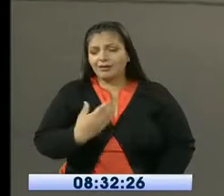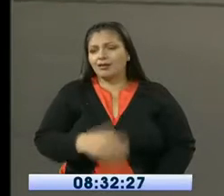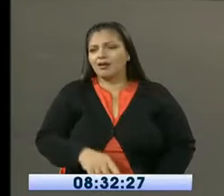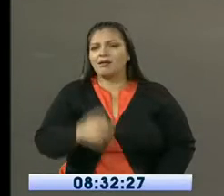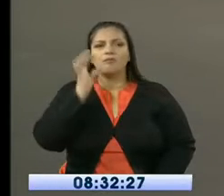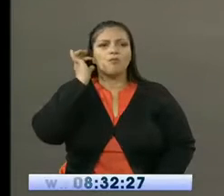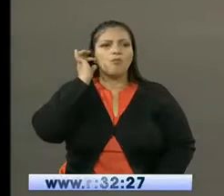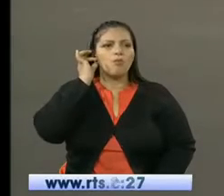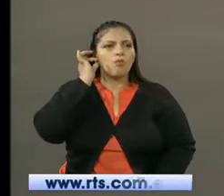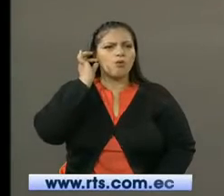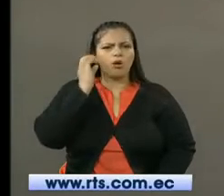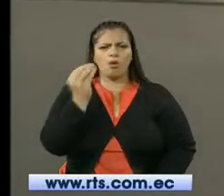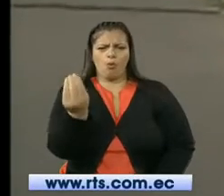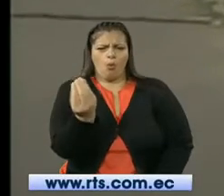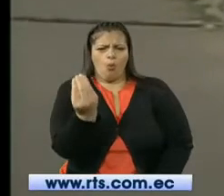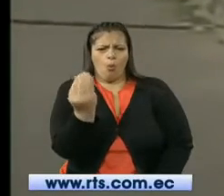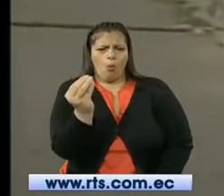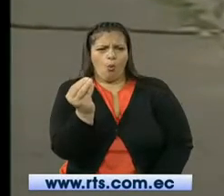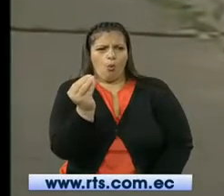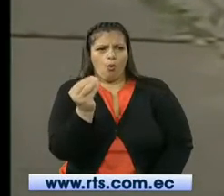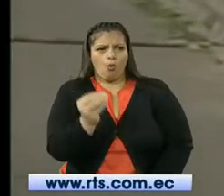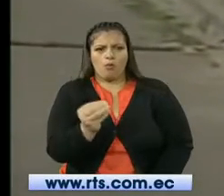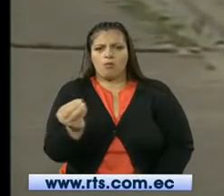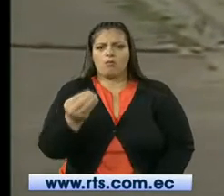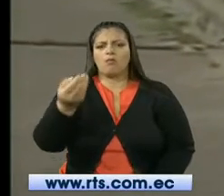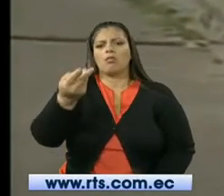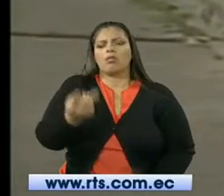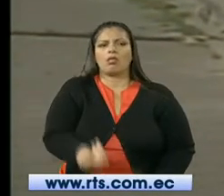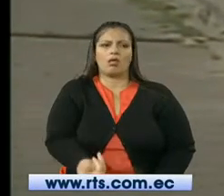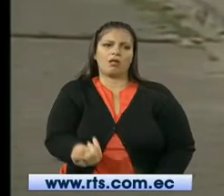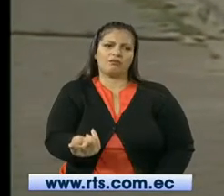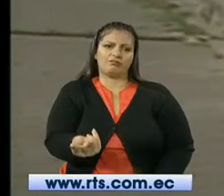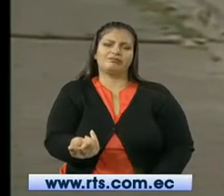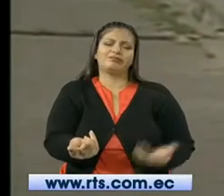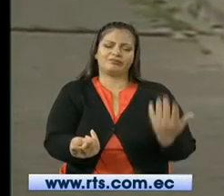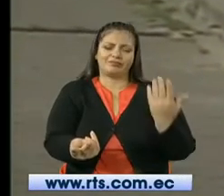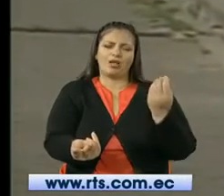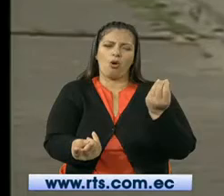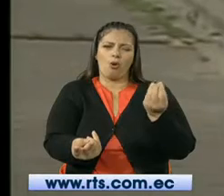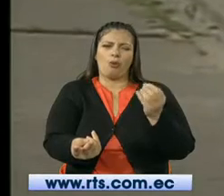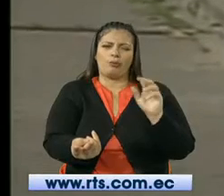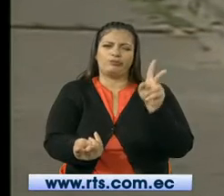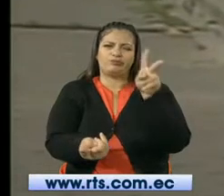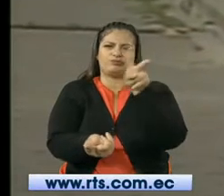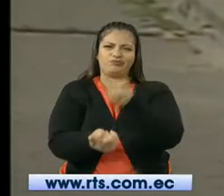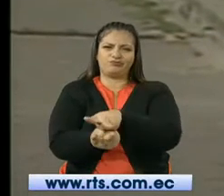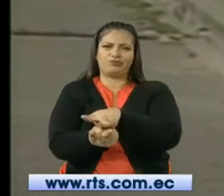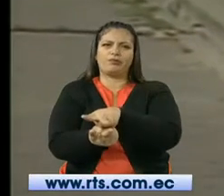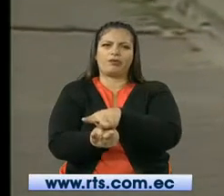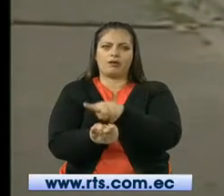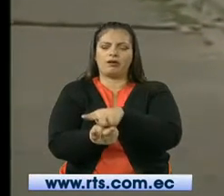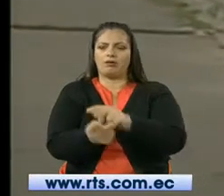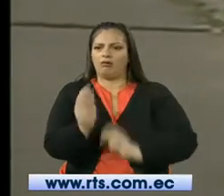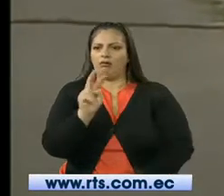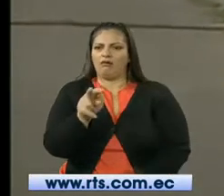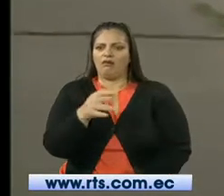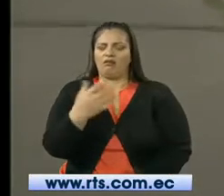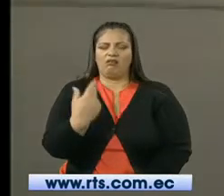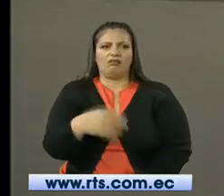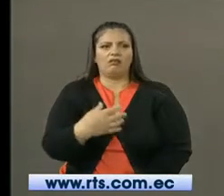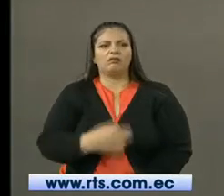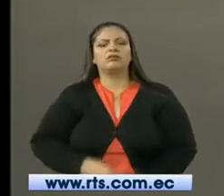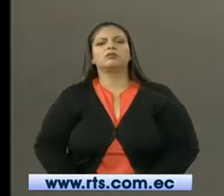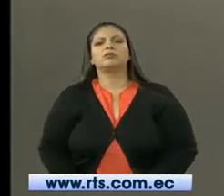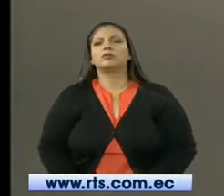unas chicas jovencitas, ellas se acuestan, ya te viera cómo se encuentran ellas. A partir entonces de 6:30 de la